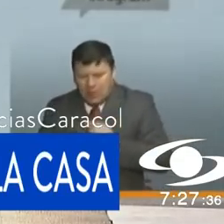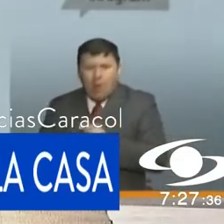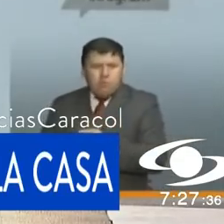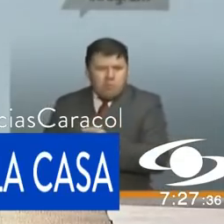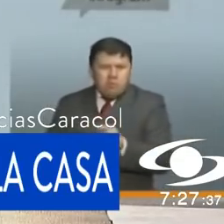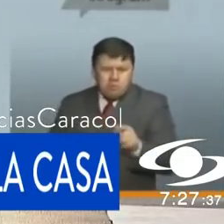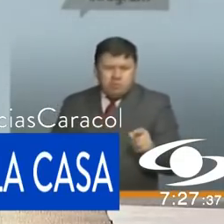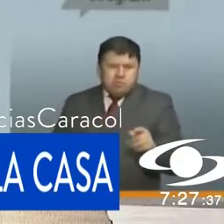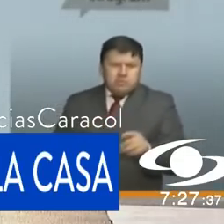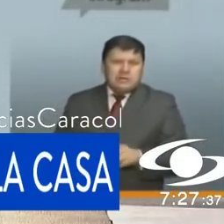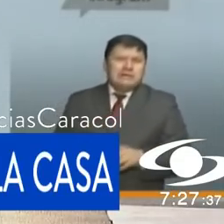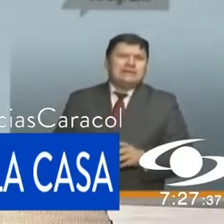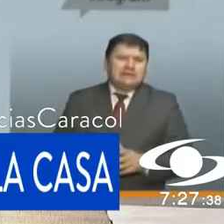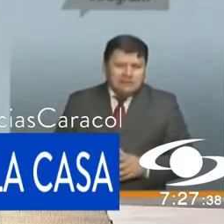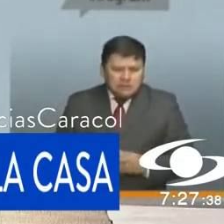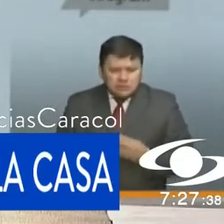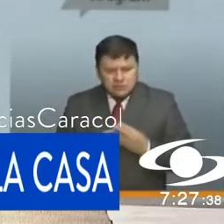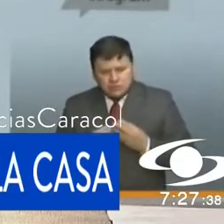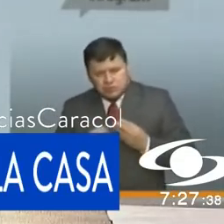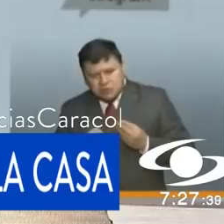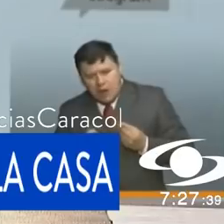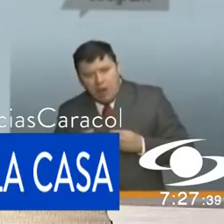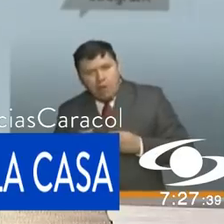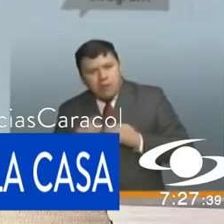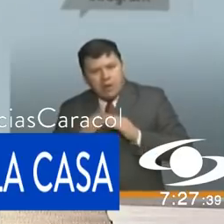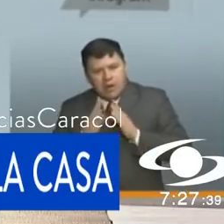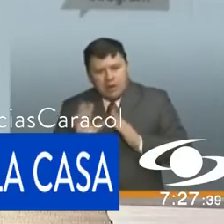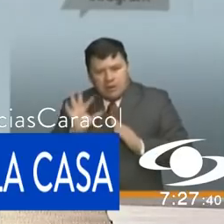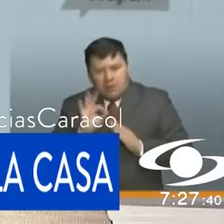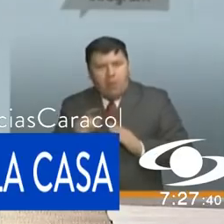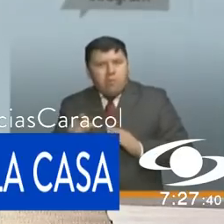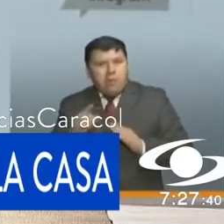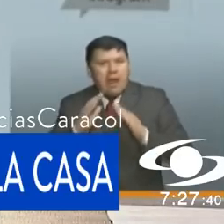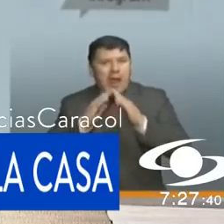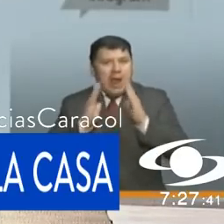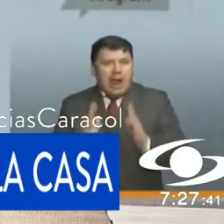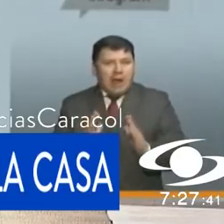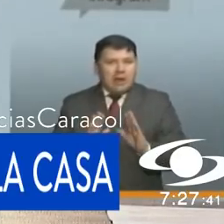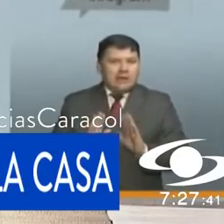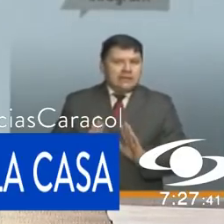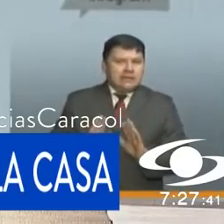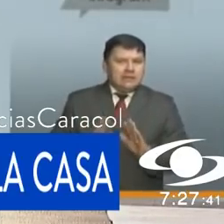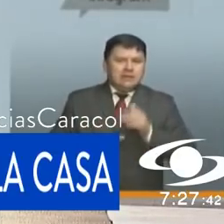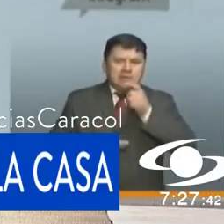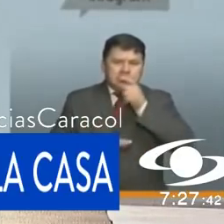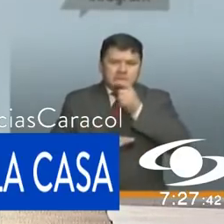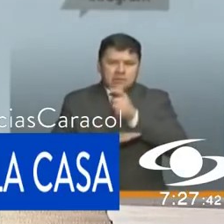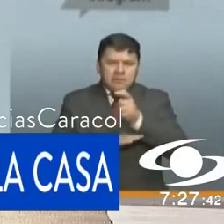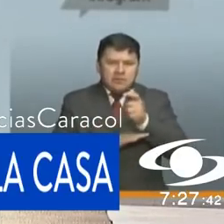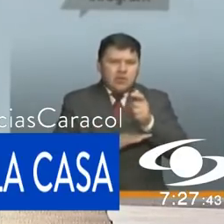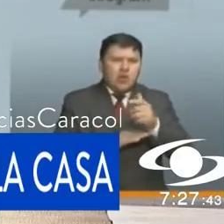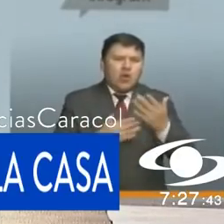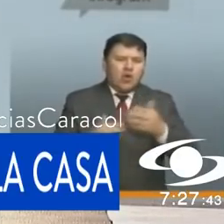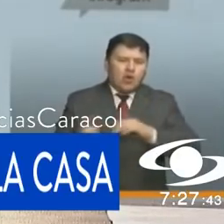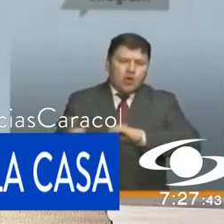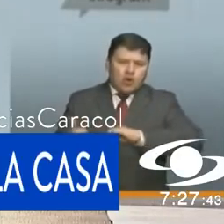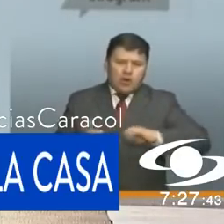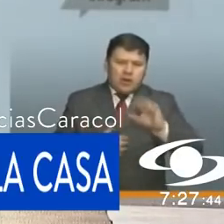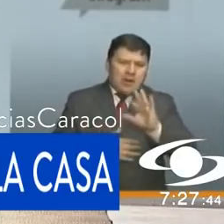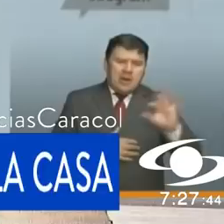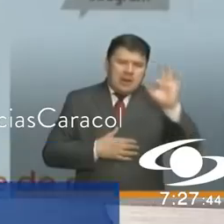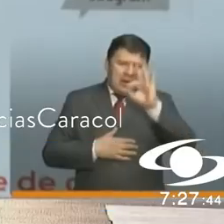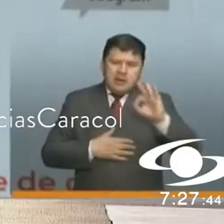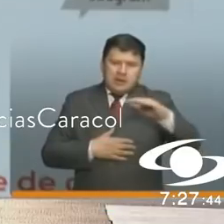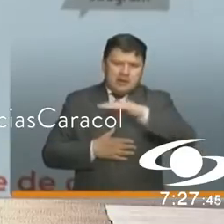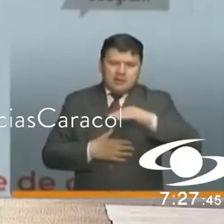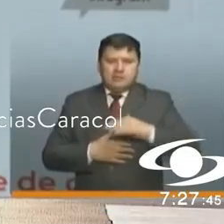decir que hay manifestaciones leves o moderadas también del virus, y eso nos permite a nosotros monitorear cómo se está comportando la epidemia